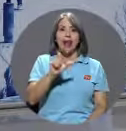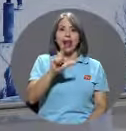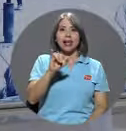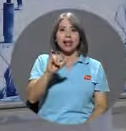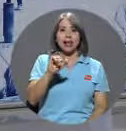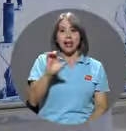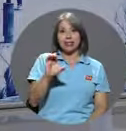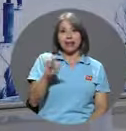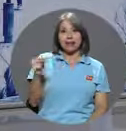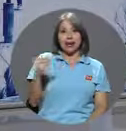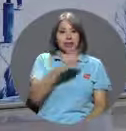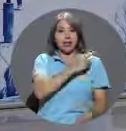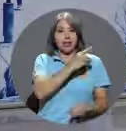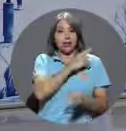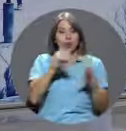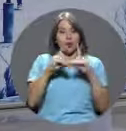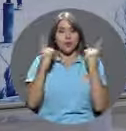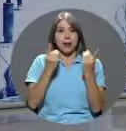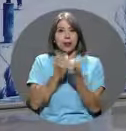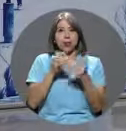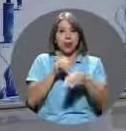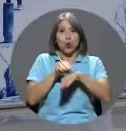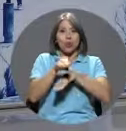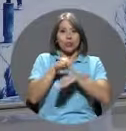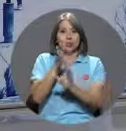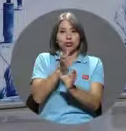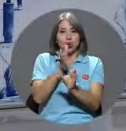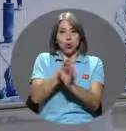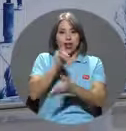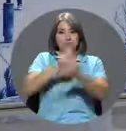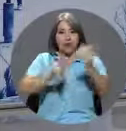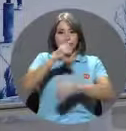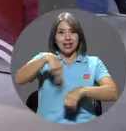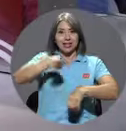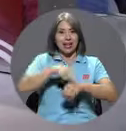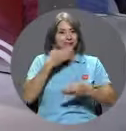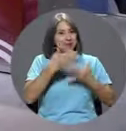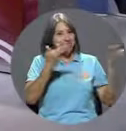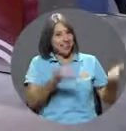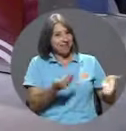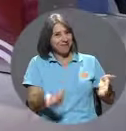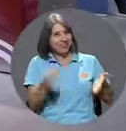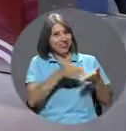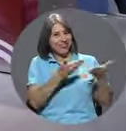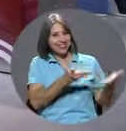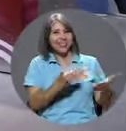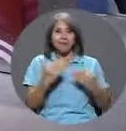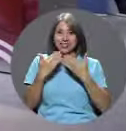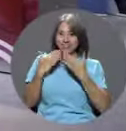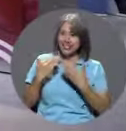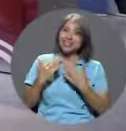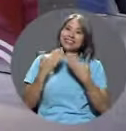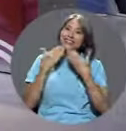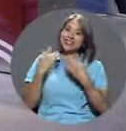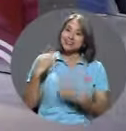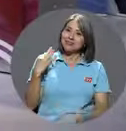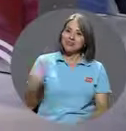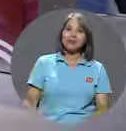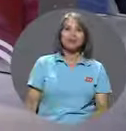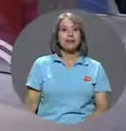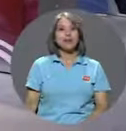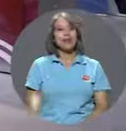Orientación y Psicología de la Universidad Nacional. Bienvenida una vez más a Una Mirada, Idalí. Muchas gracias, gracias por invitarme. También está con nosotros